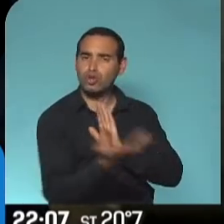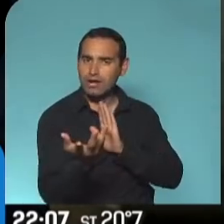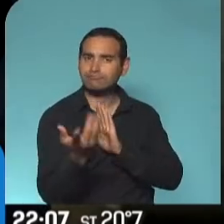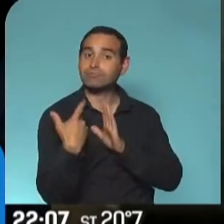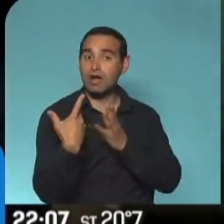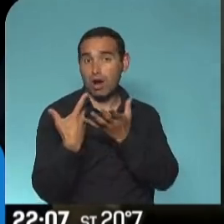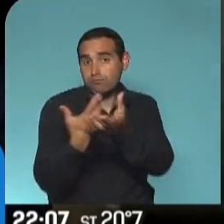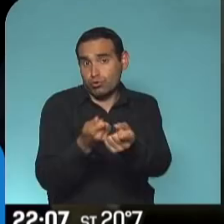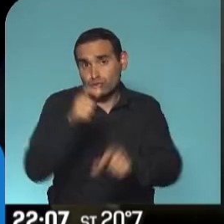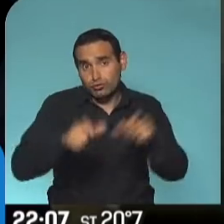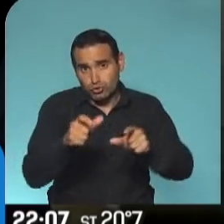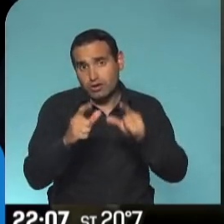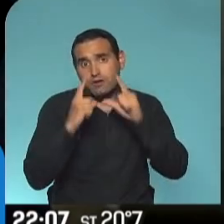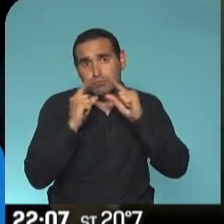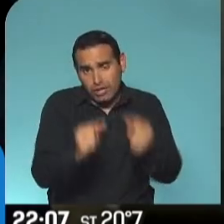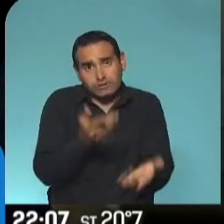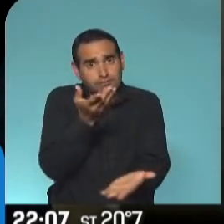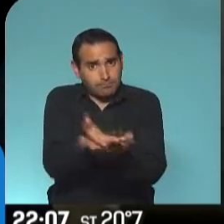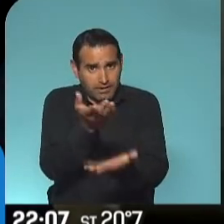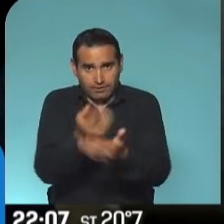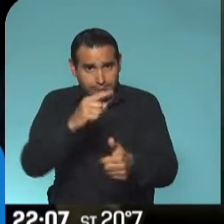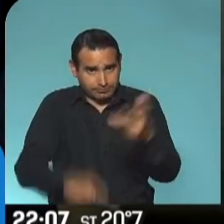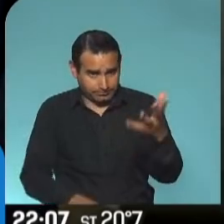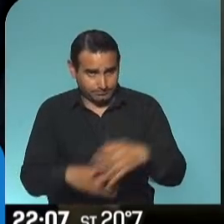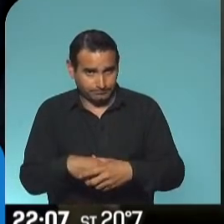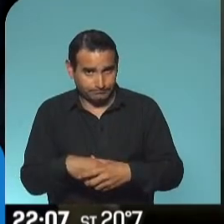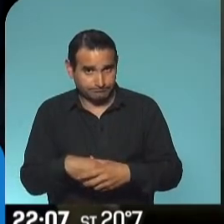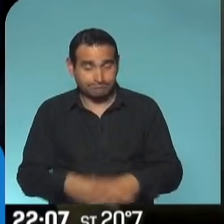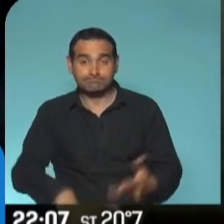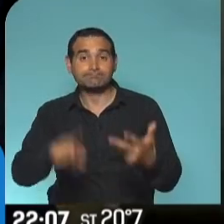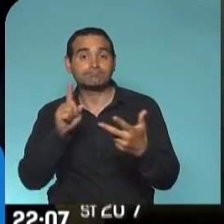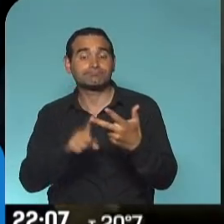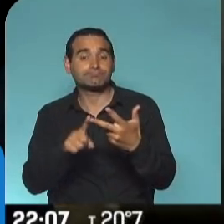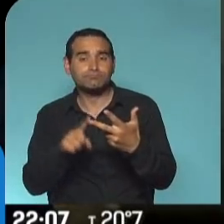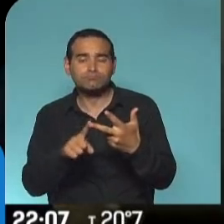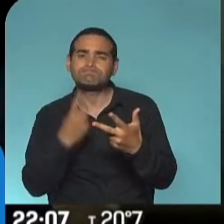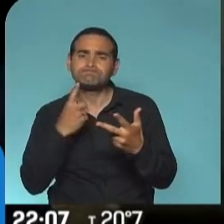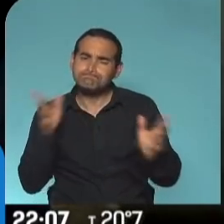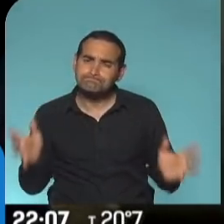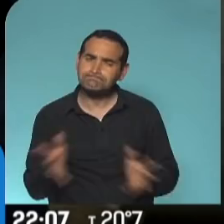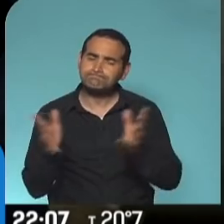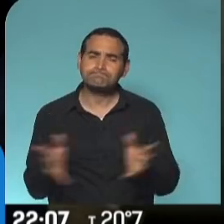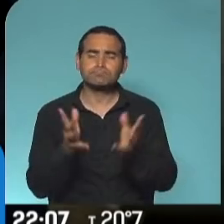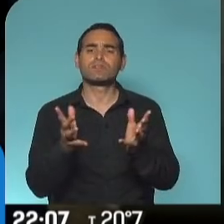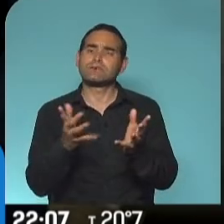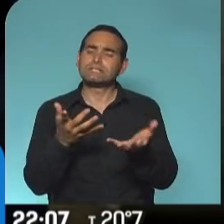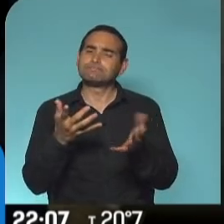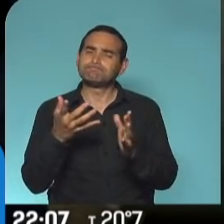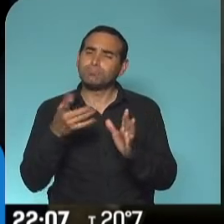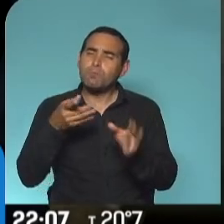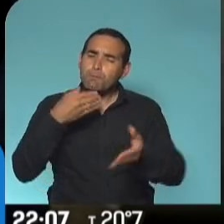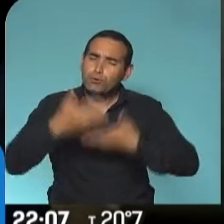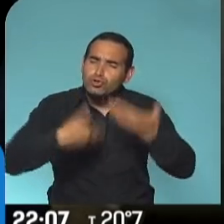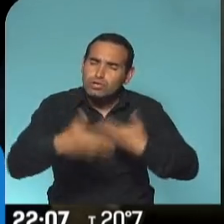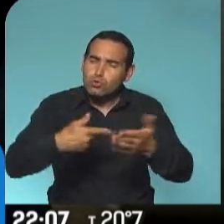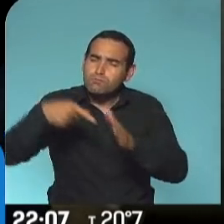las principales demandas de nuestros ciudadanos. Y tercero, impulsar un amplio y profundo